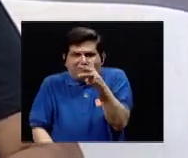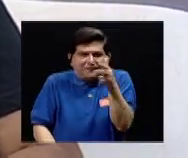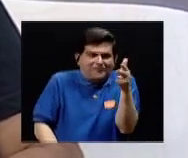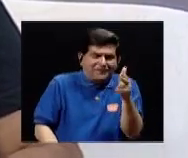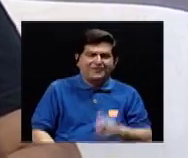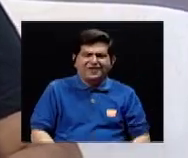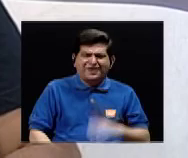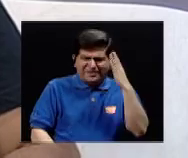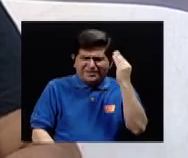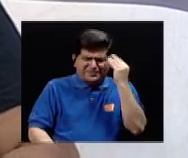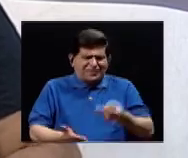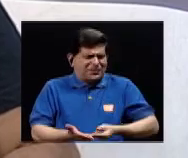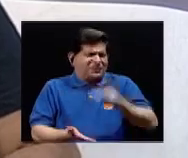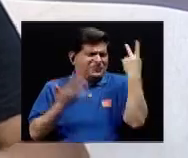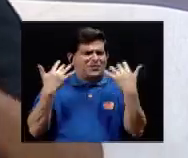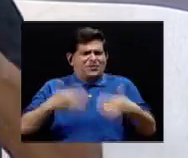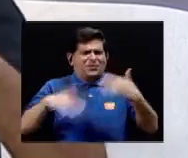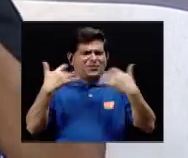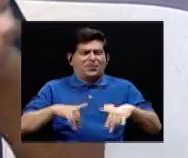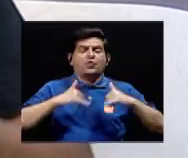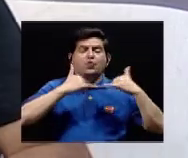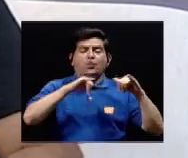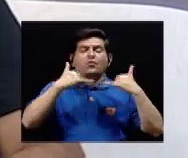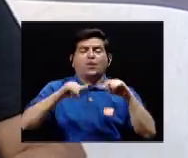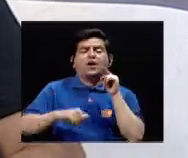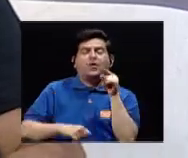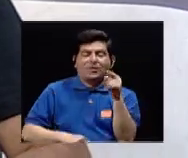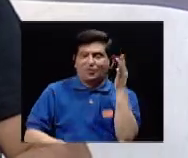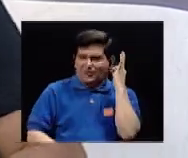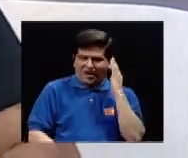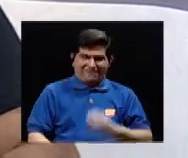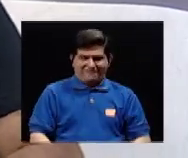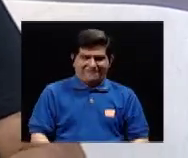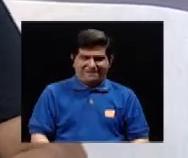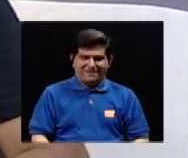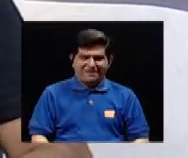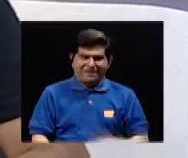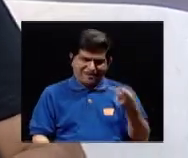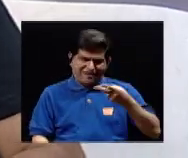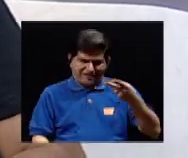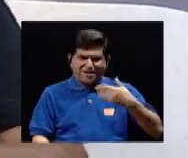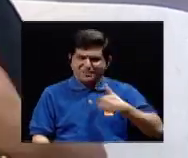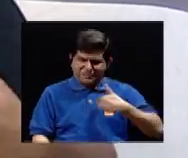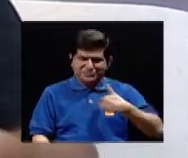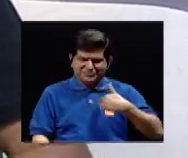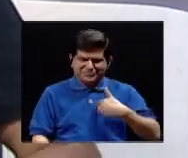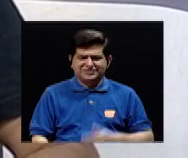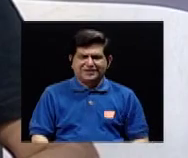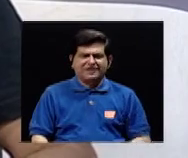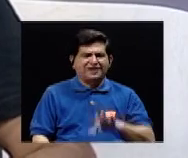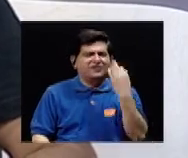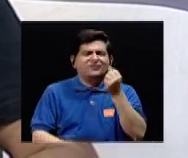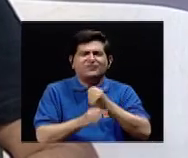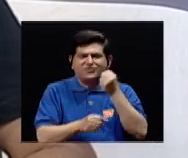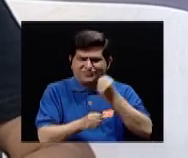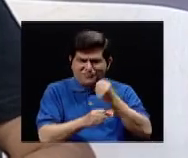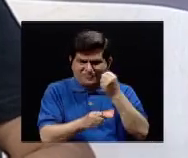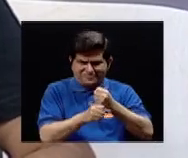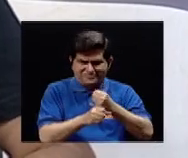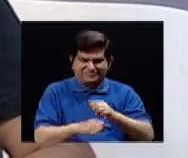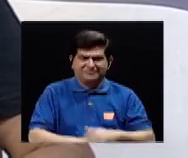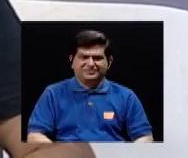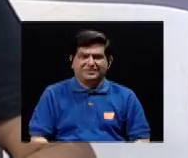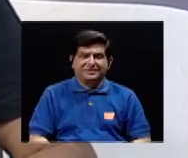y fue una experiencia bien rica esa. ¿Verdad? Este juego con ella. Yo creo que, de hecho, Isis y yo tenemos esta forma de trabajar, que